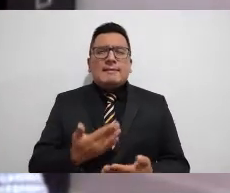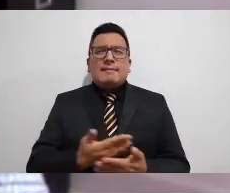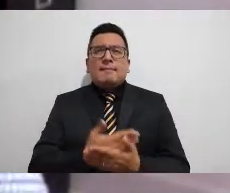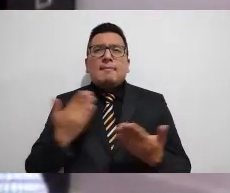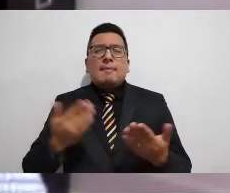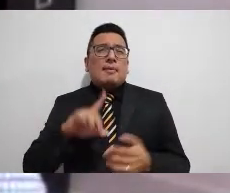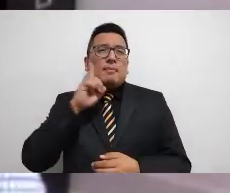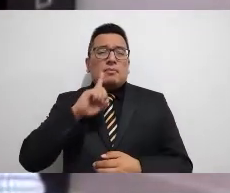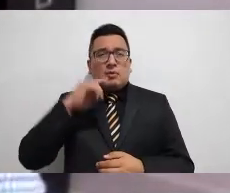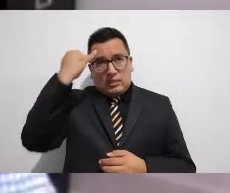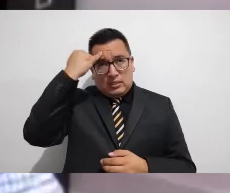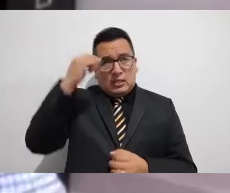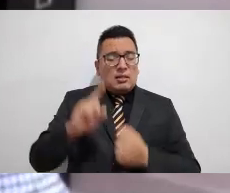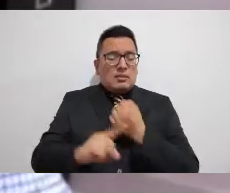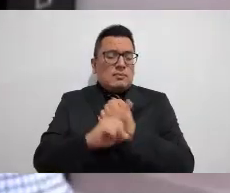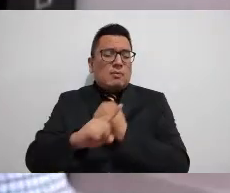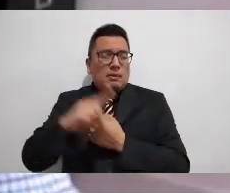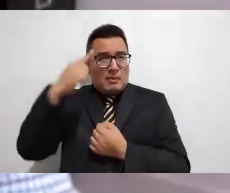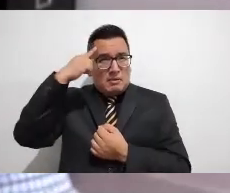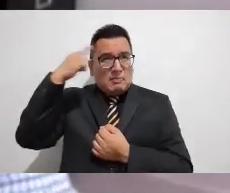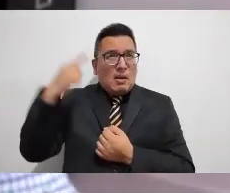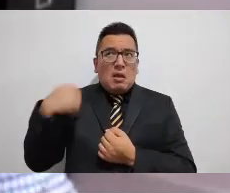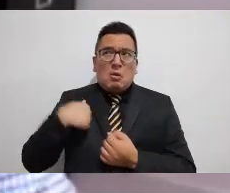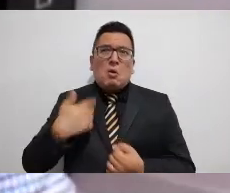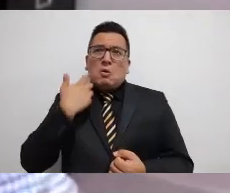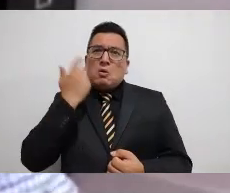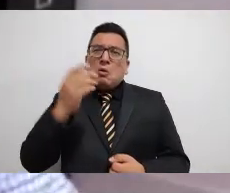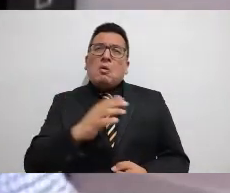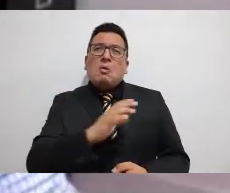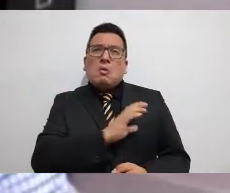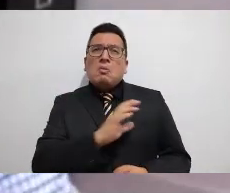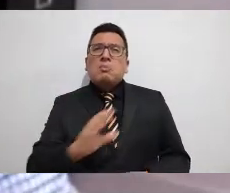las mujeres indígenas al momento de postularse?